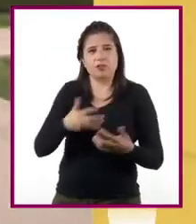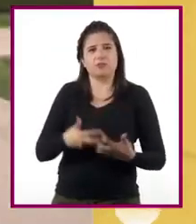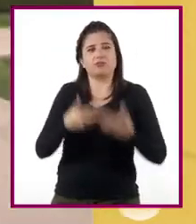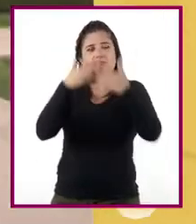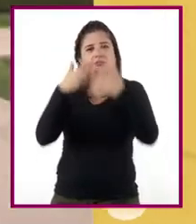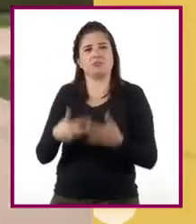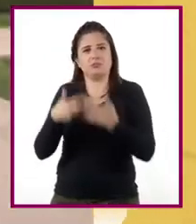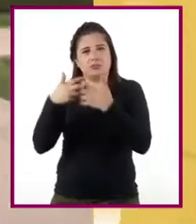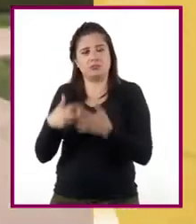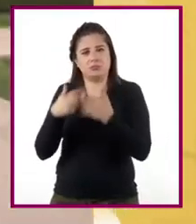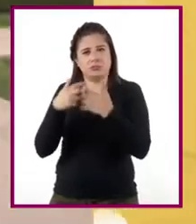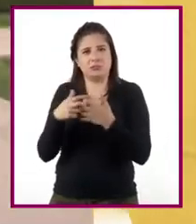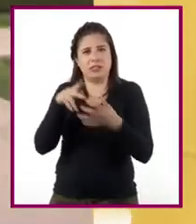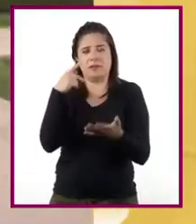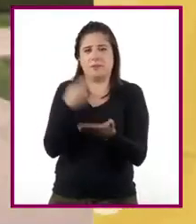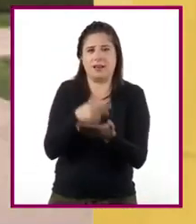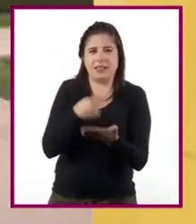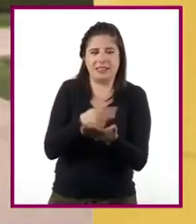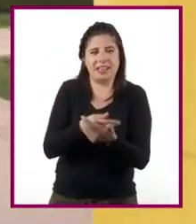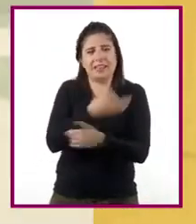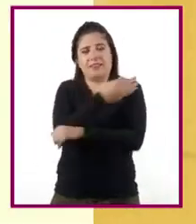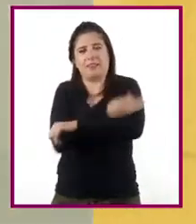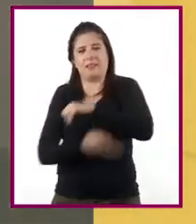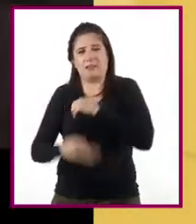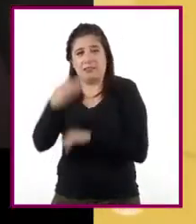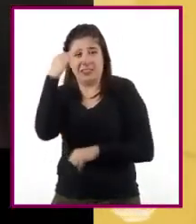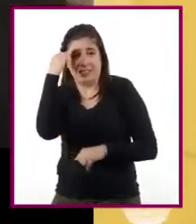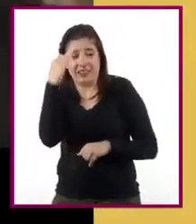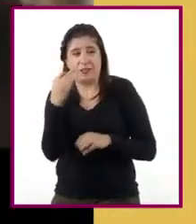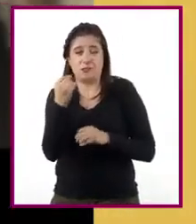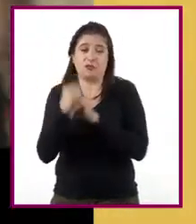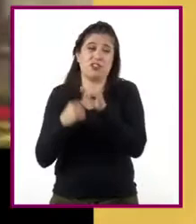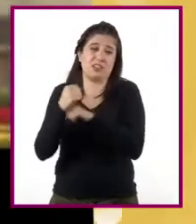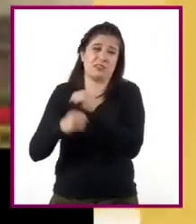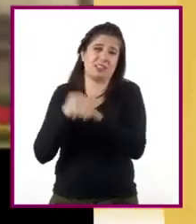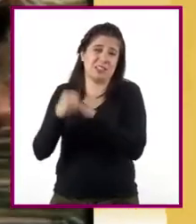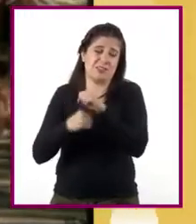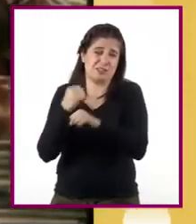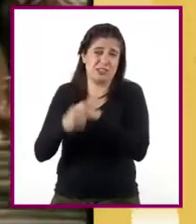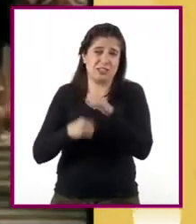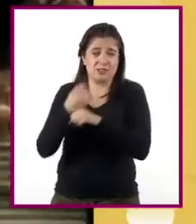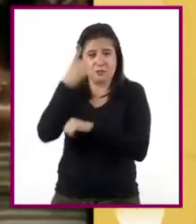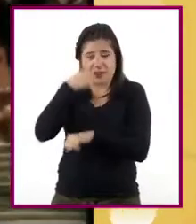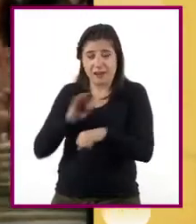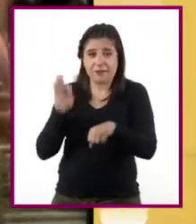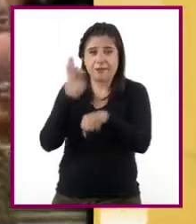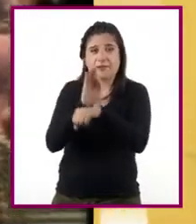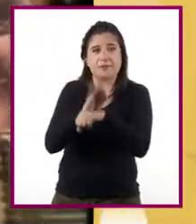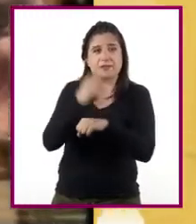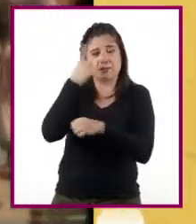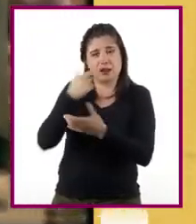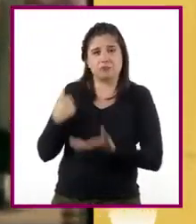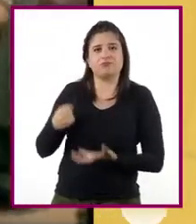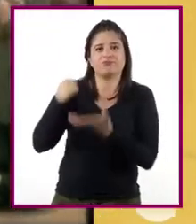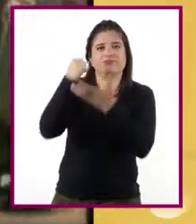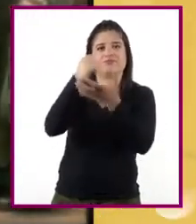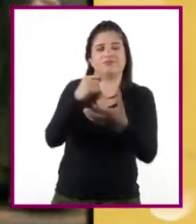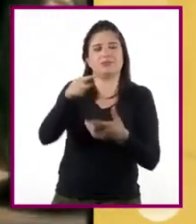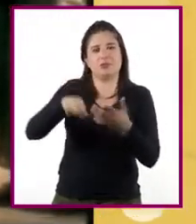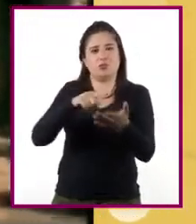producción de la plata, se tardaron muchos años, décadas, para recibir los beneficios de la inversión de sus